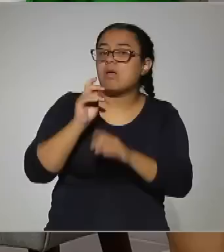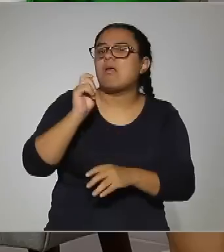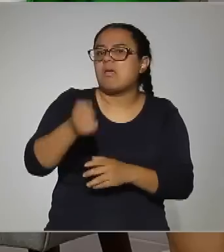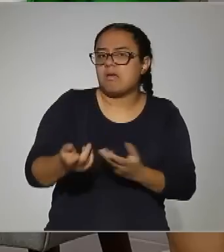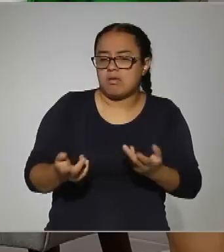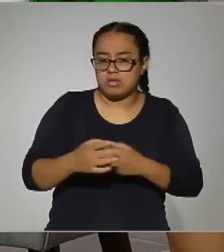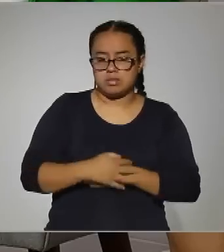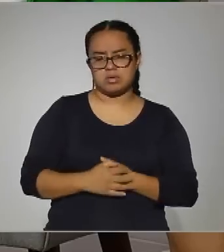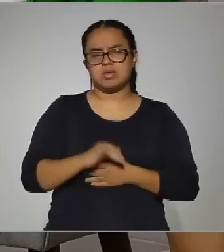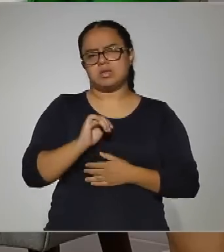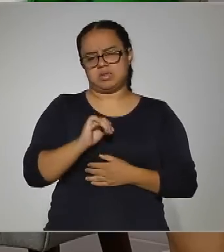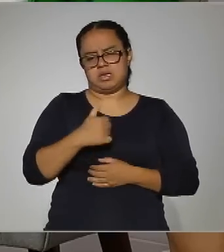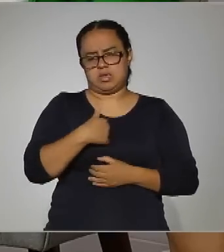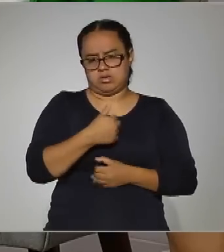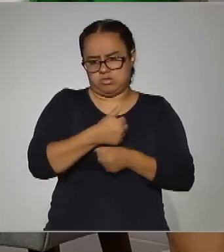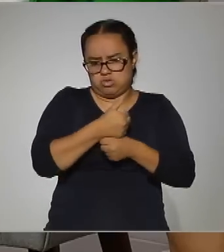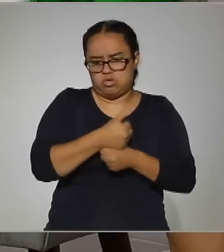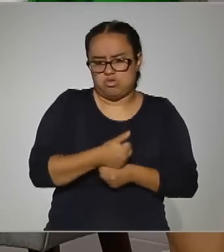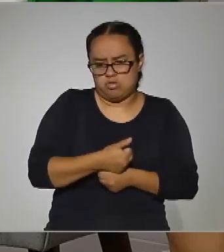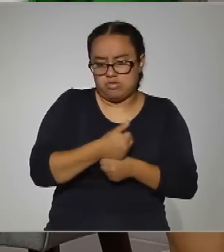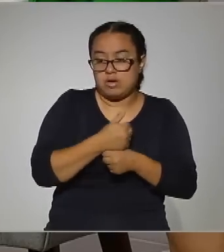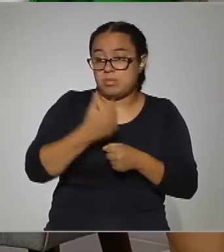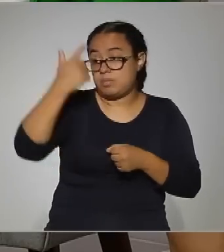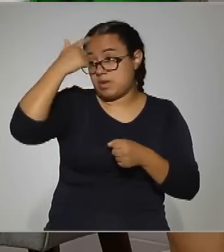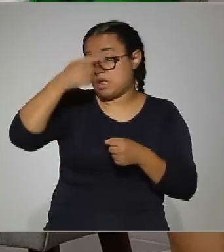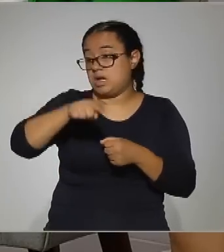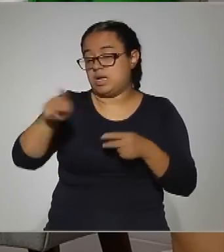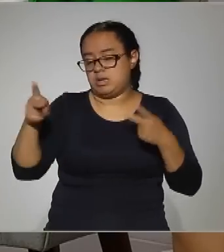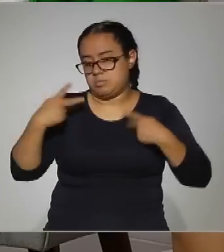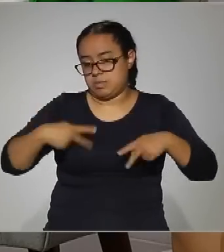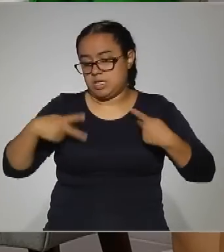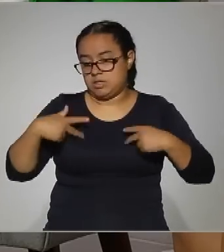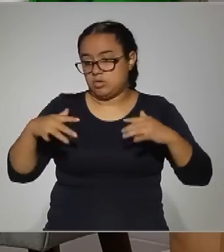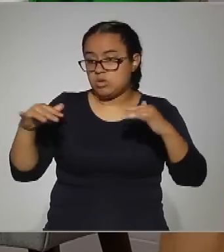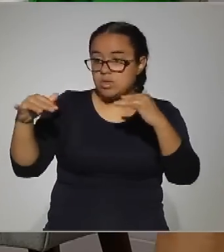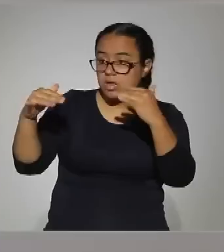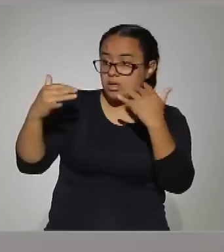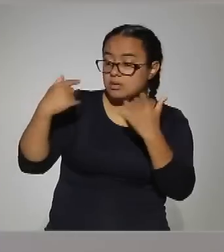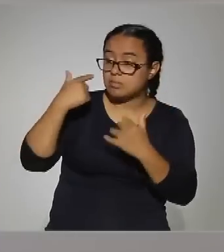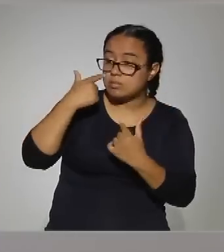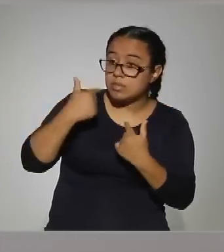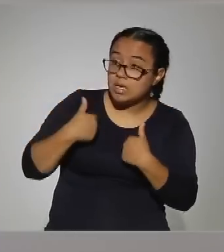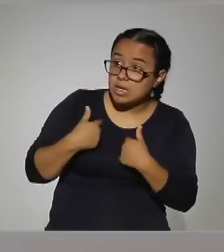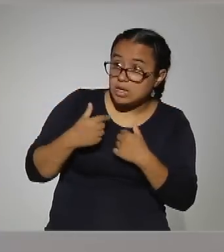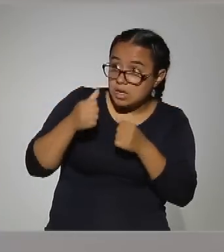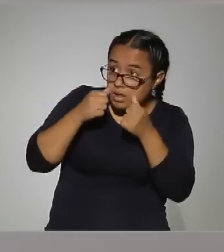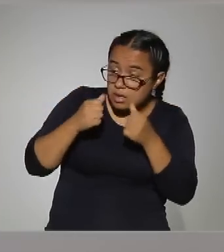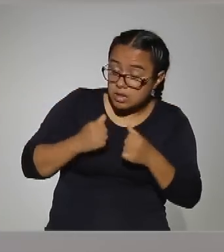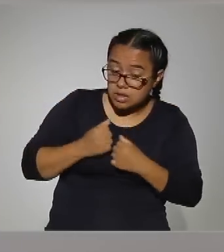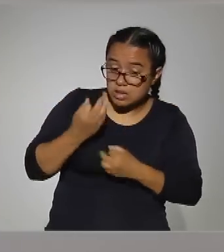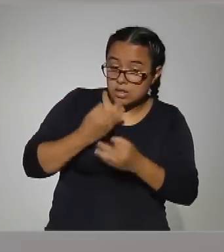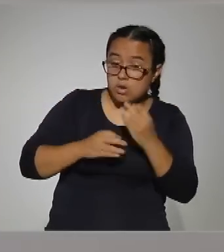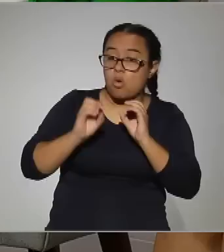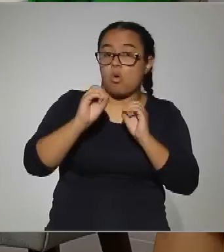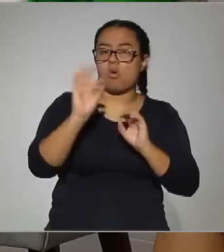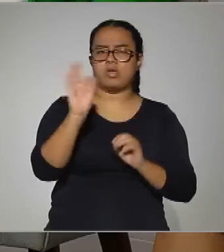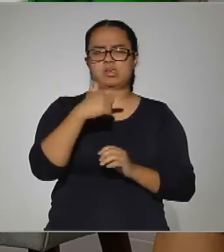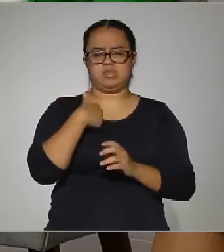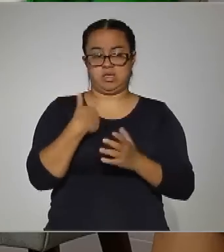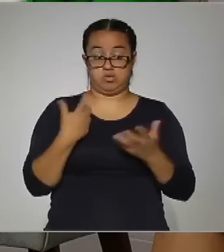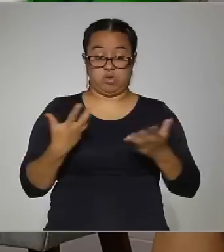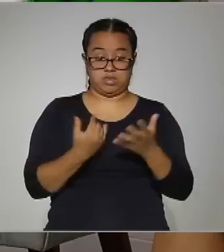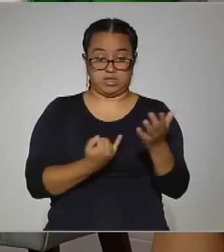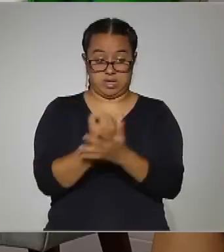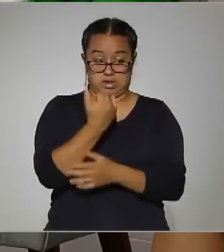Podría ser la victimización una cuestión de llamar la atención, de una especie de reconocimiento, de tener un lugar, de no decidir, de no hacerse